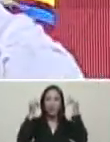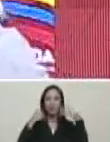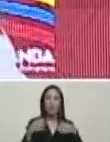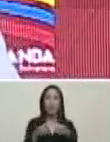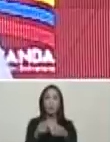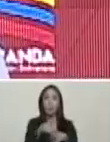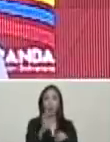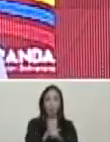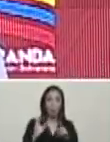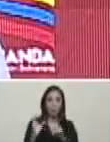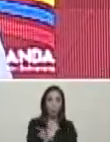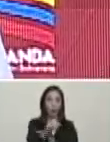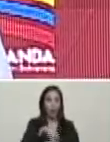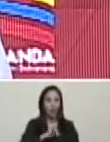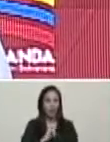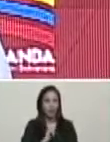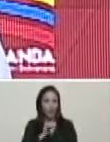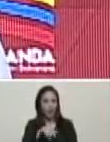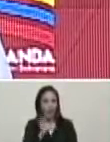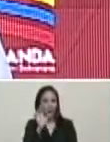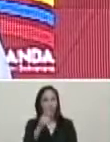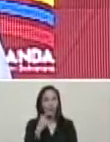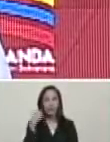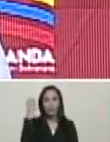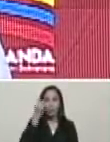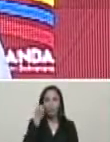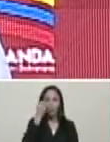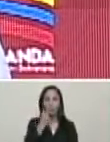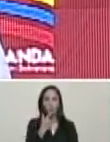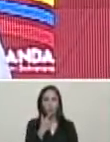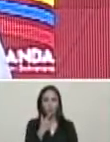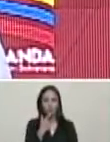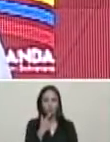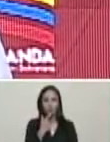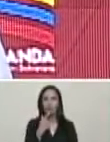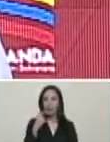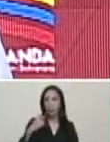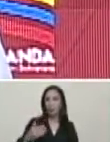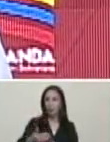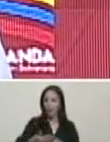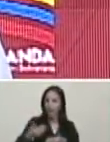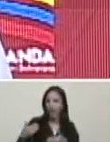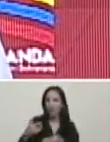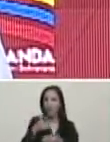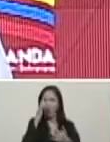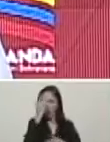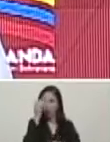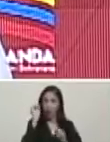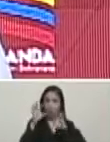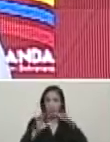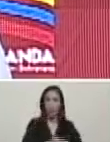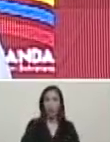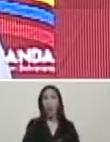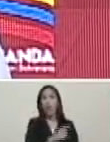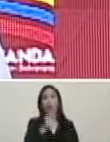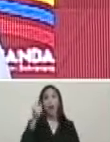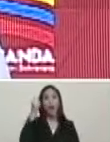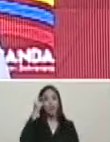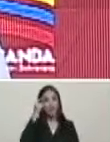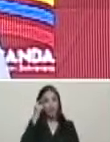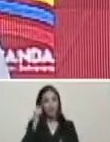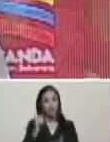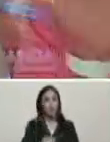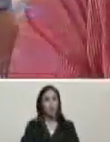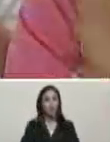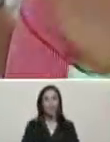pensando en la cultura nacional, este año vamos a adelantar los carnavales. Así que yo declaro día de asueto nacional